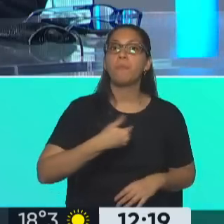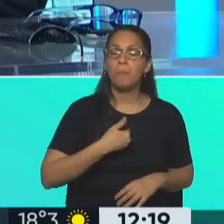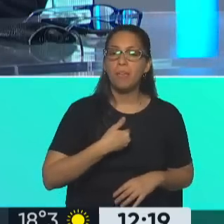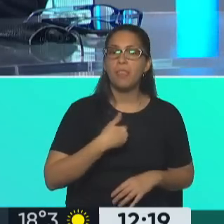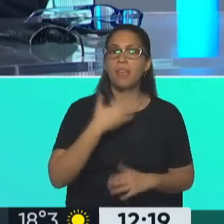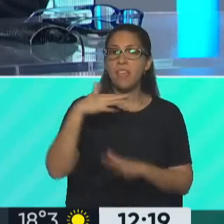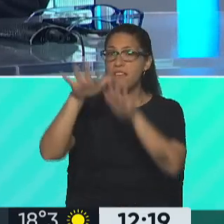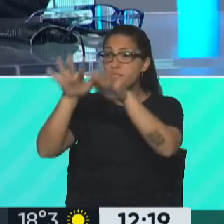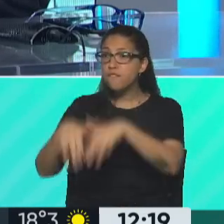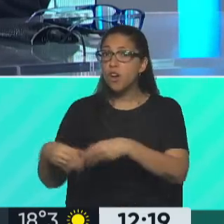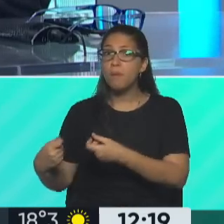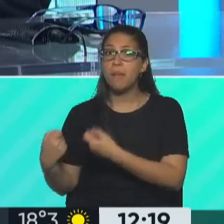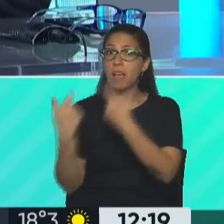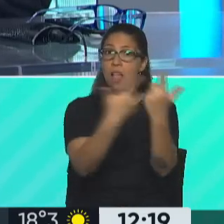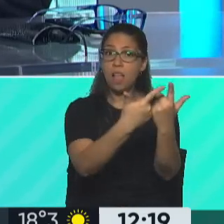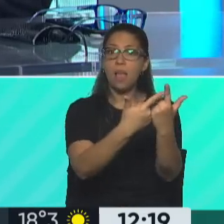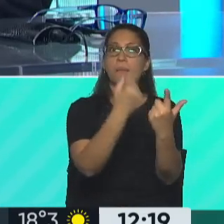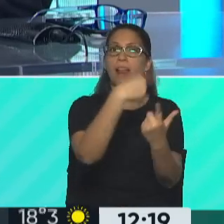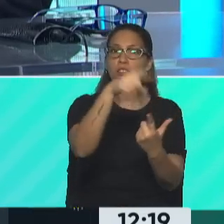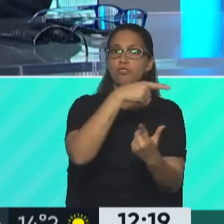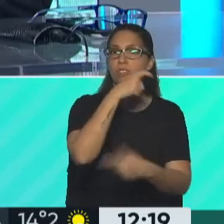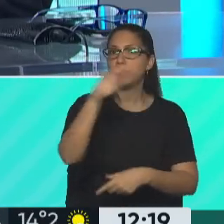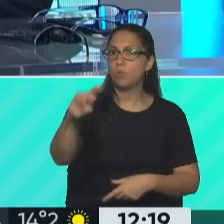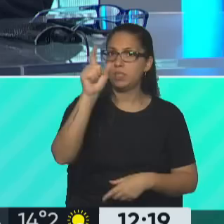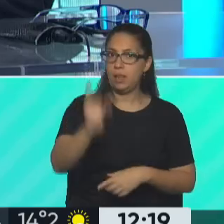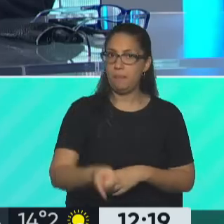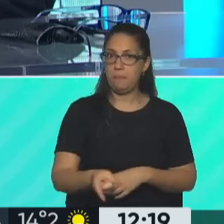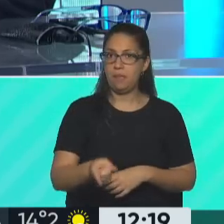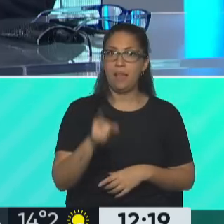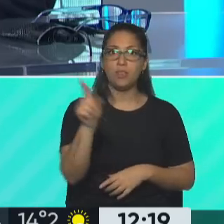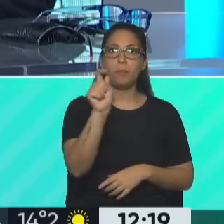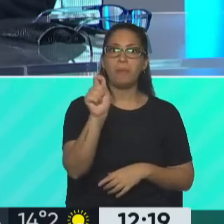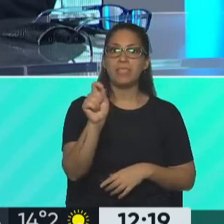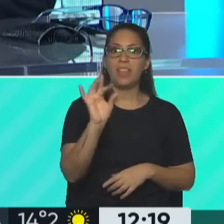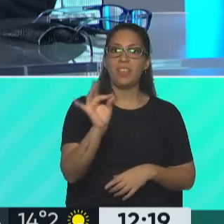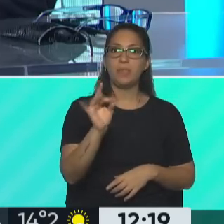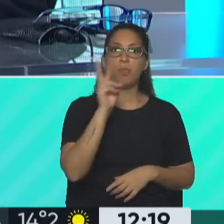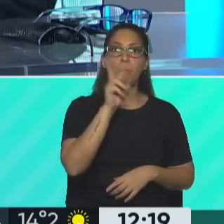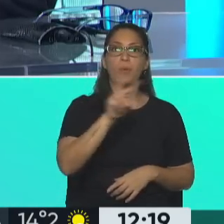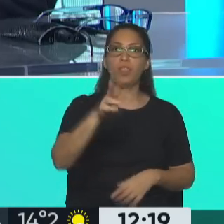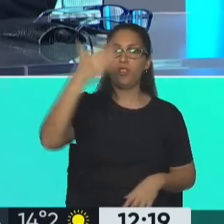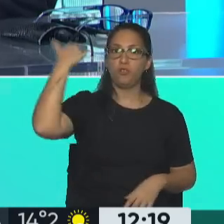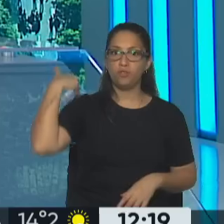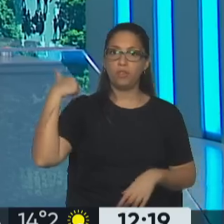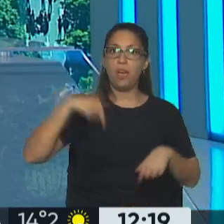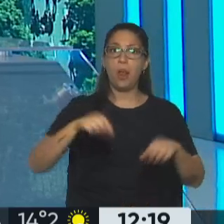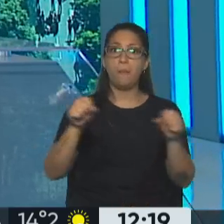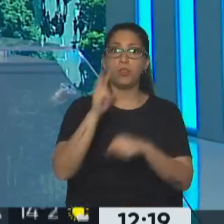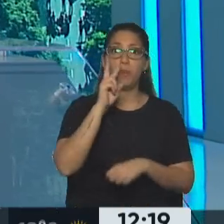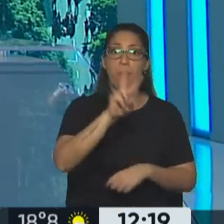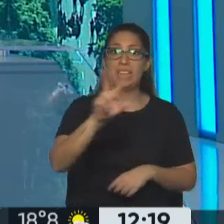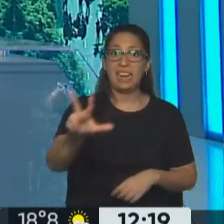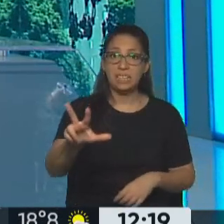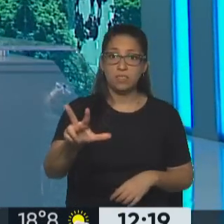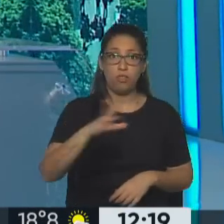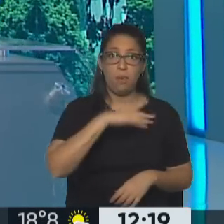este informe para ellos también poder dar una respuesta. Esto sucedió en el mes de diciembre del 2022. Estamos en mayo de 2023.